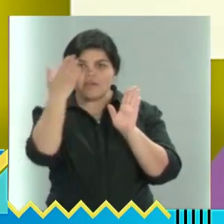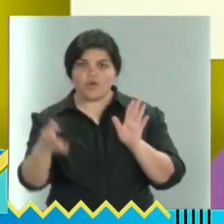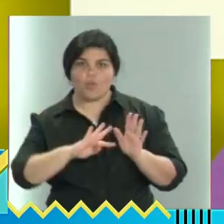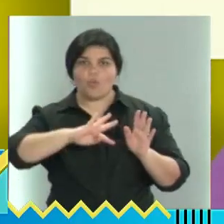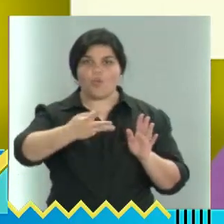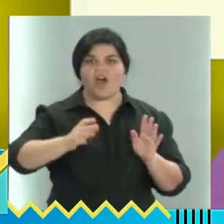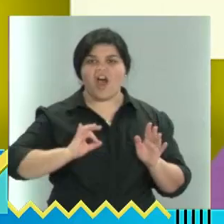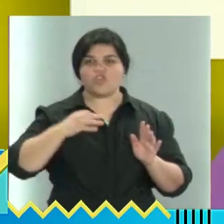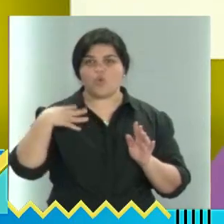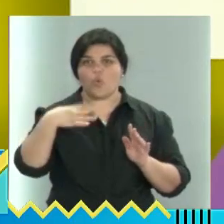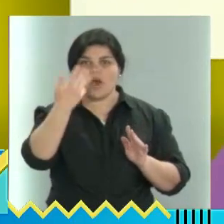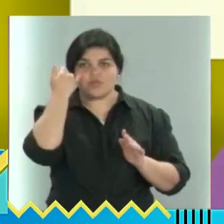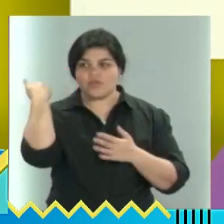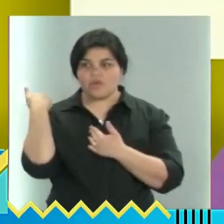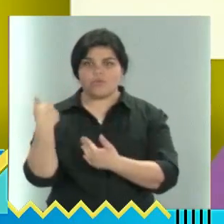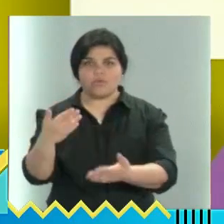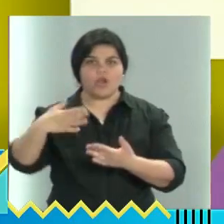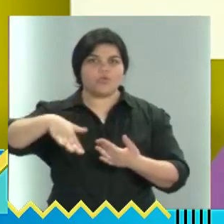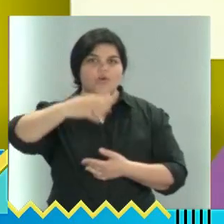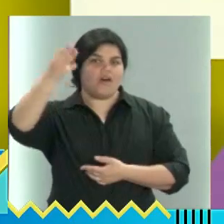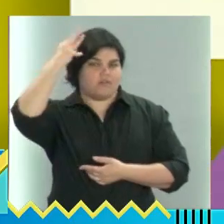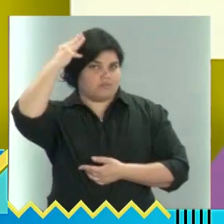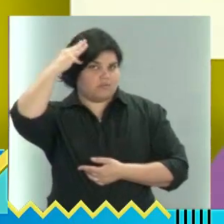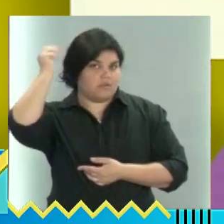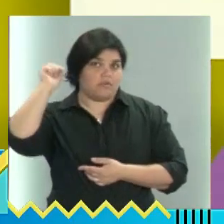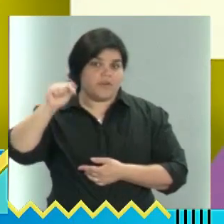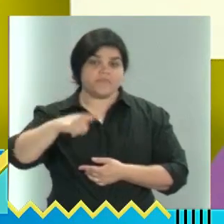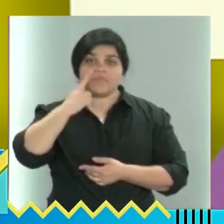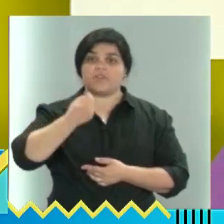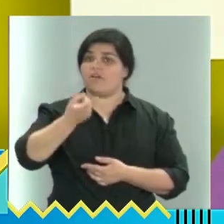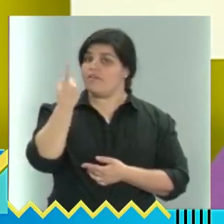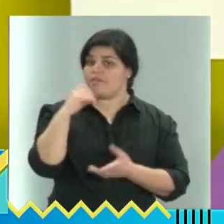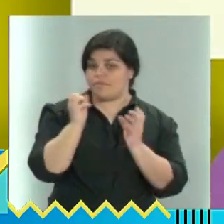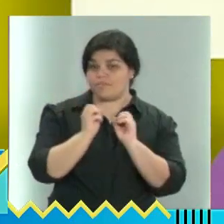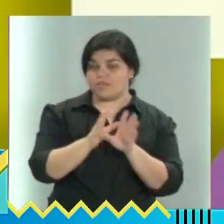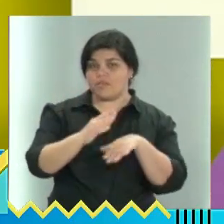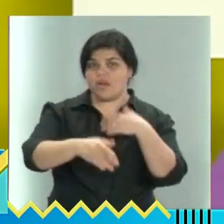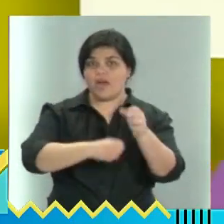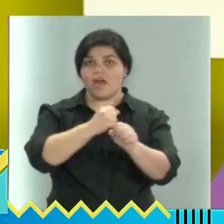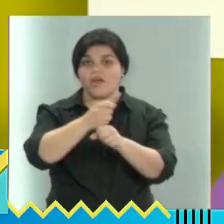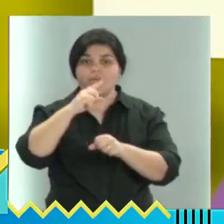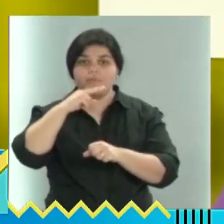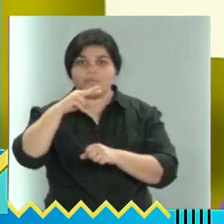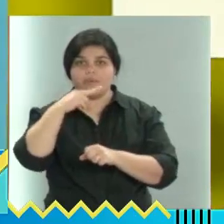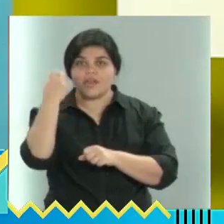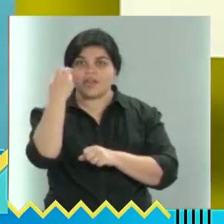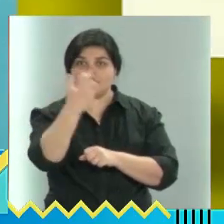está desarrollando en la nave cultural, ¿sí? Comenzó ayer y continúa hasta el viernes 31 de agosto. Les voy adelantando algo que